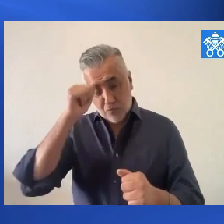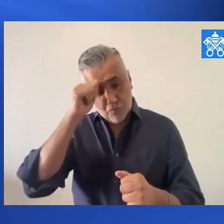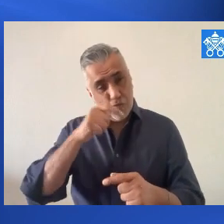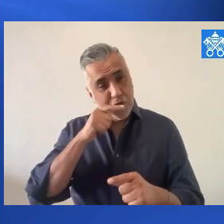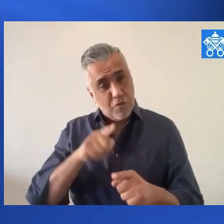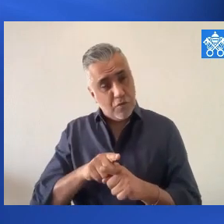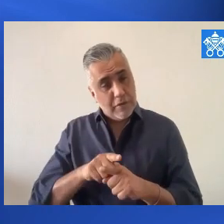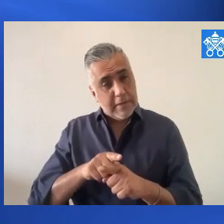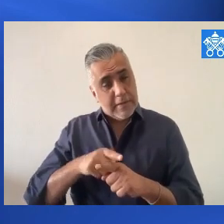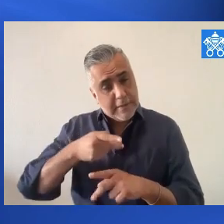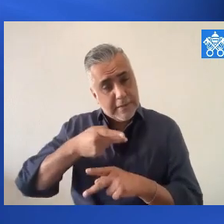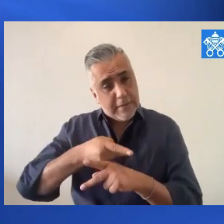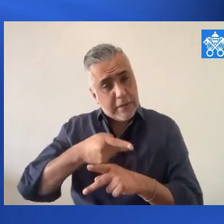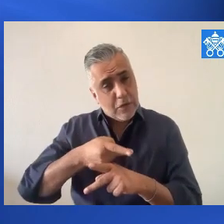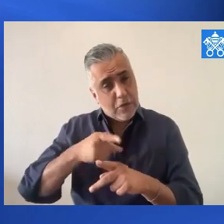los Efesios.